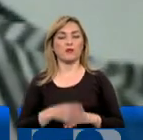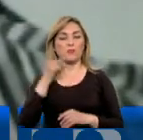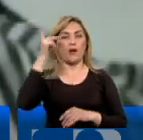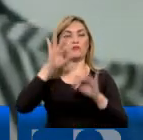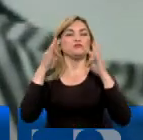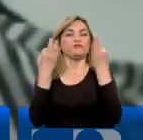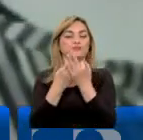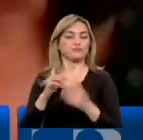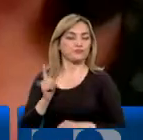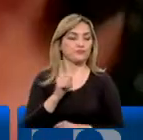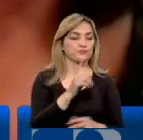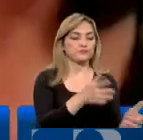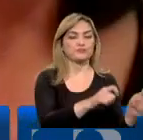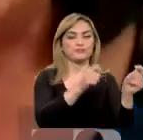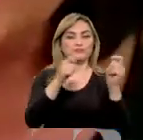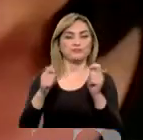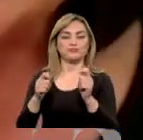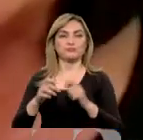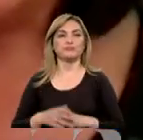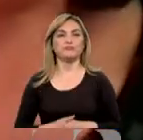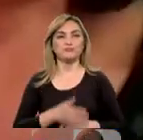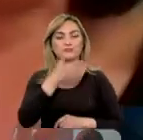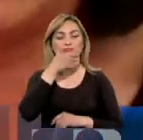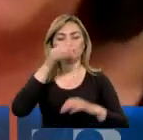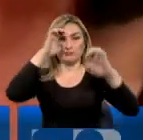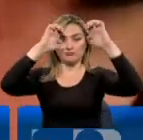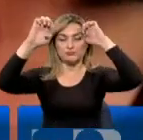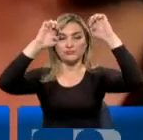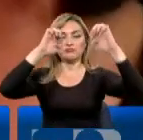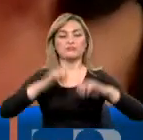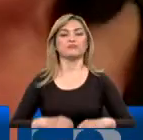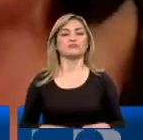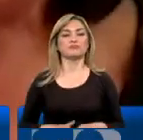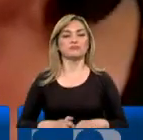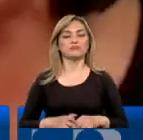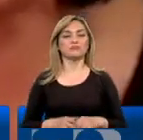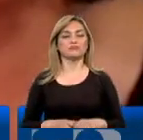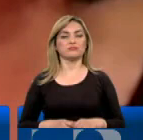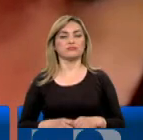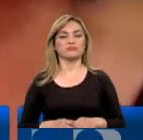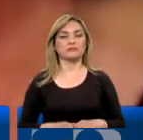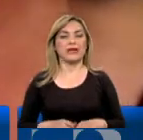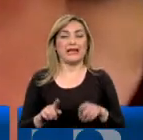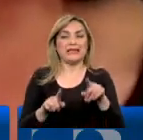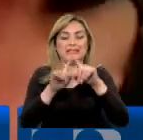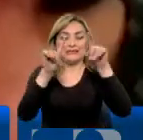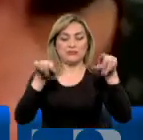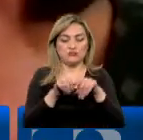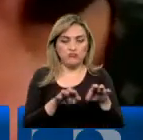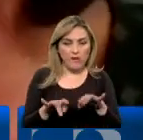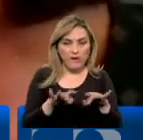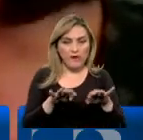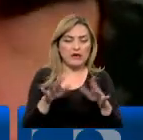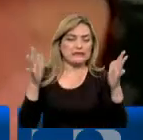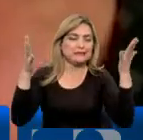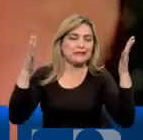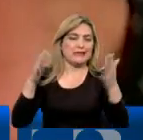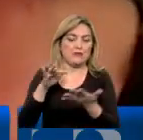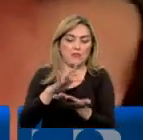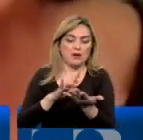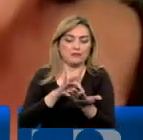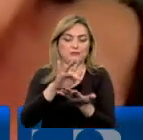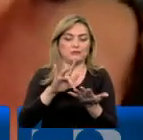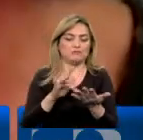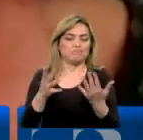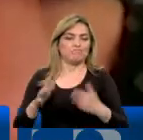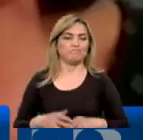a la institución educativa. Esa ha sido la mejor estrategia. Como sabemos que no acceden a la computadora ni a la plataforma educativa del ministerio, a